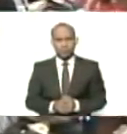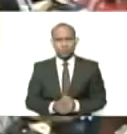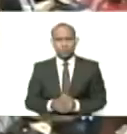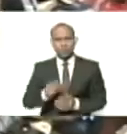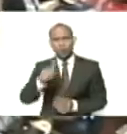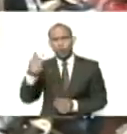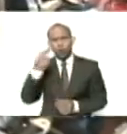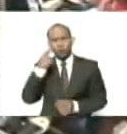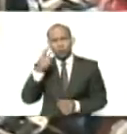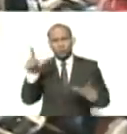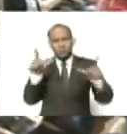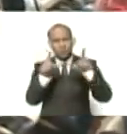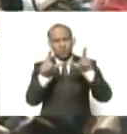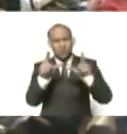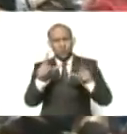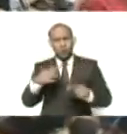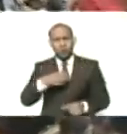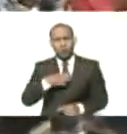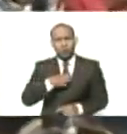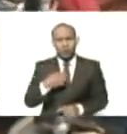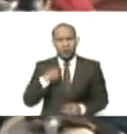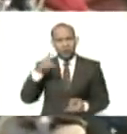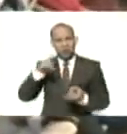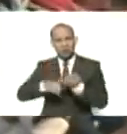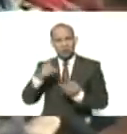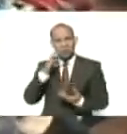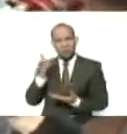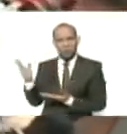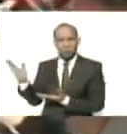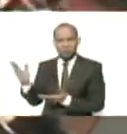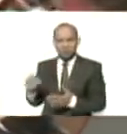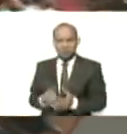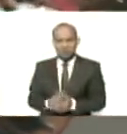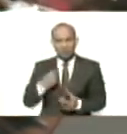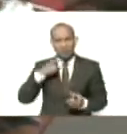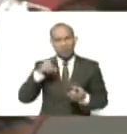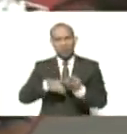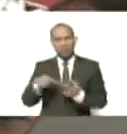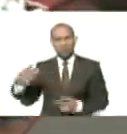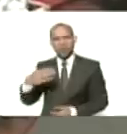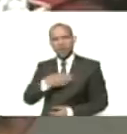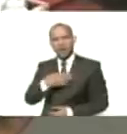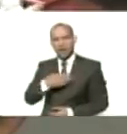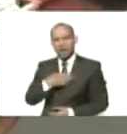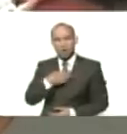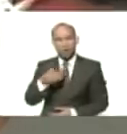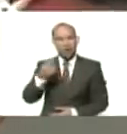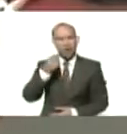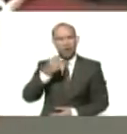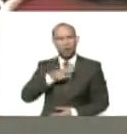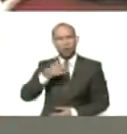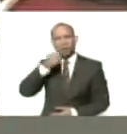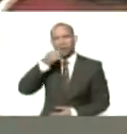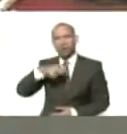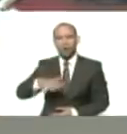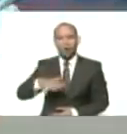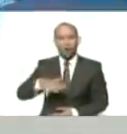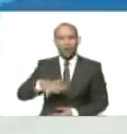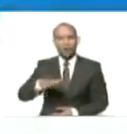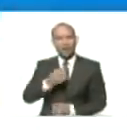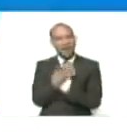televisión, de las novelas. Cilia Flores, pues, protagonista de la novela más famosa de amor con Nicolás